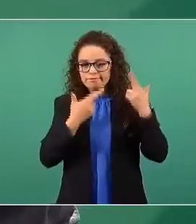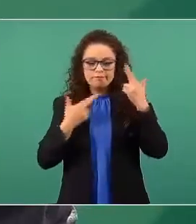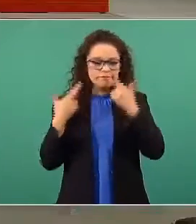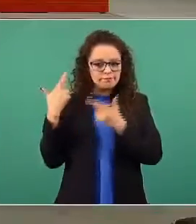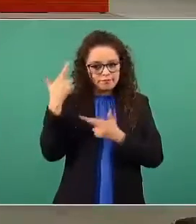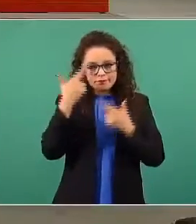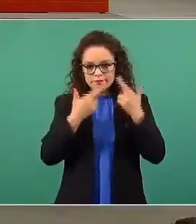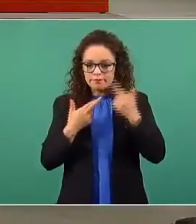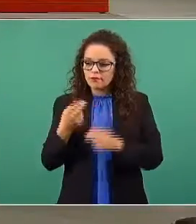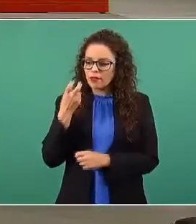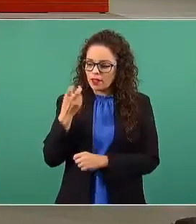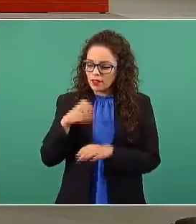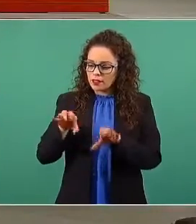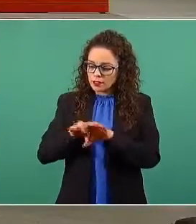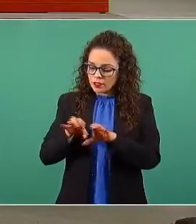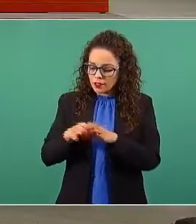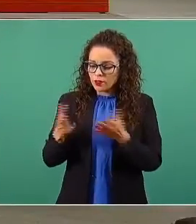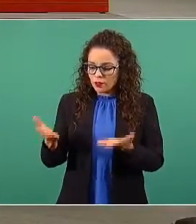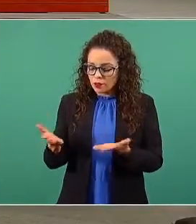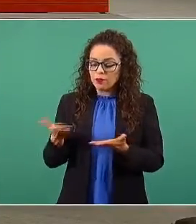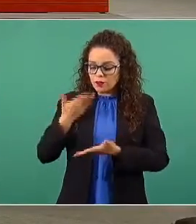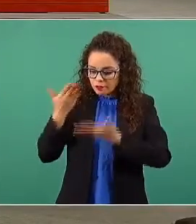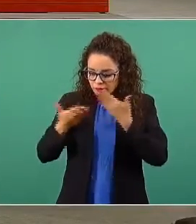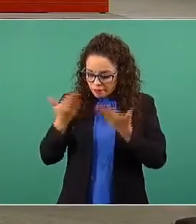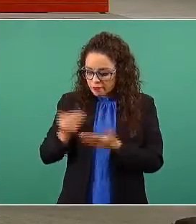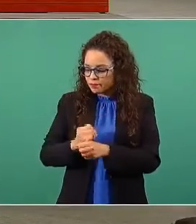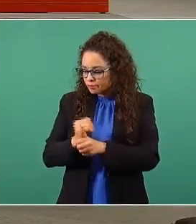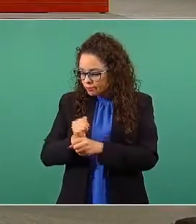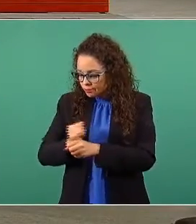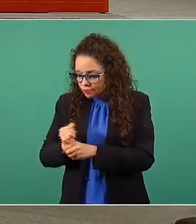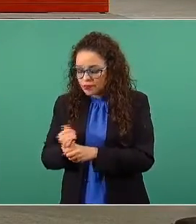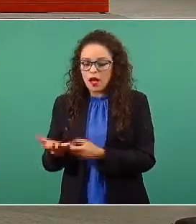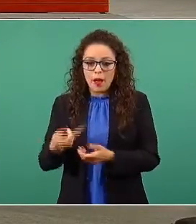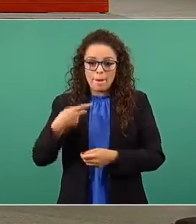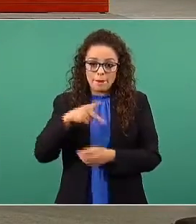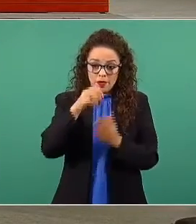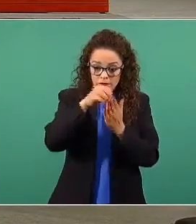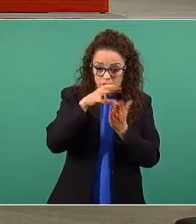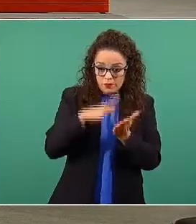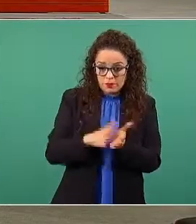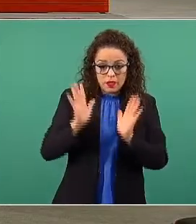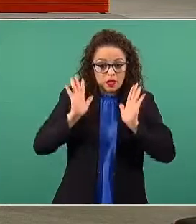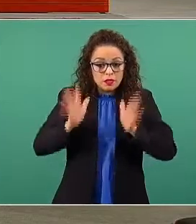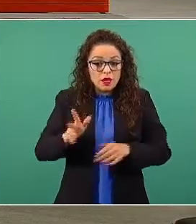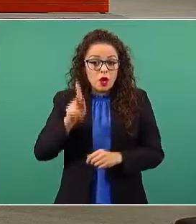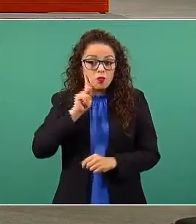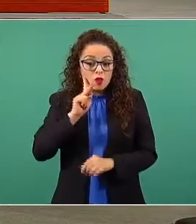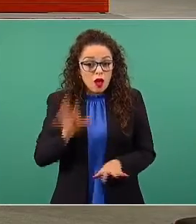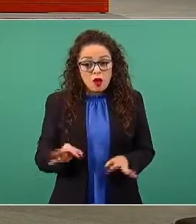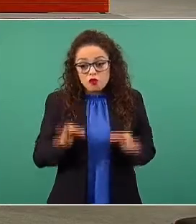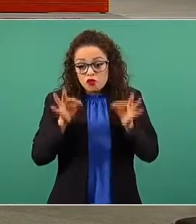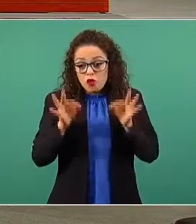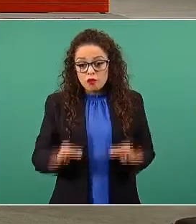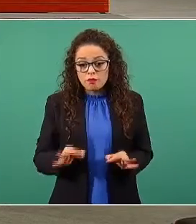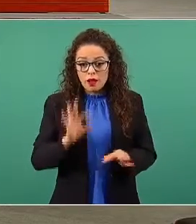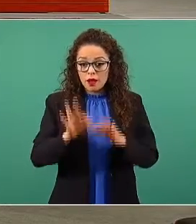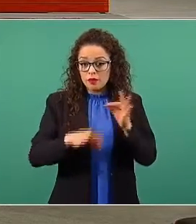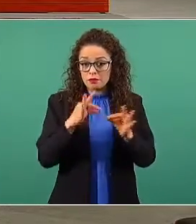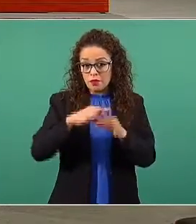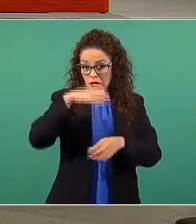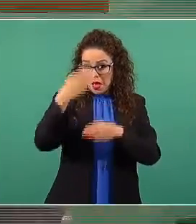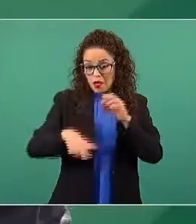hipótesis y en este momento se está conduciendo este estudio. Pero no hay evidencia formal, terminada,